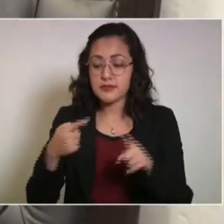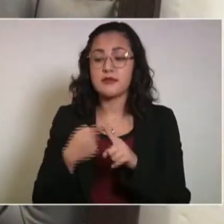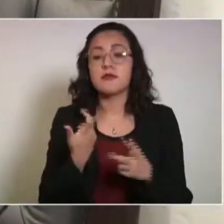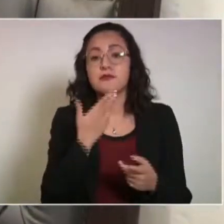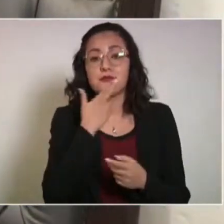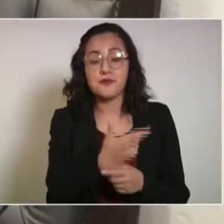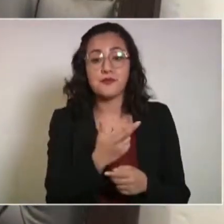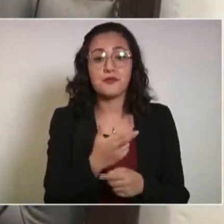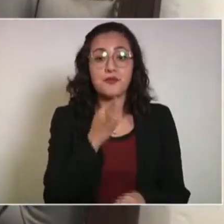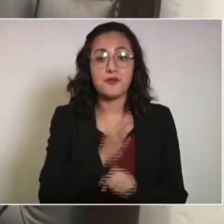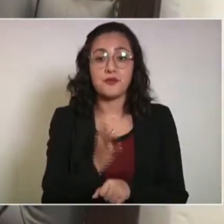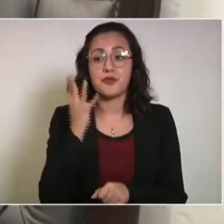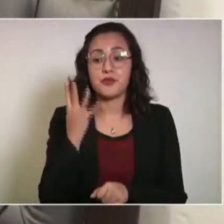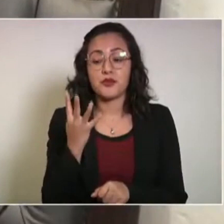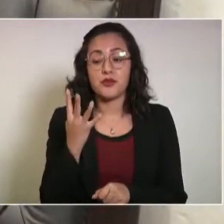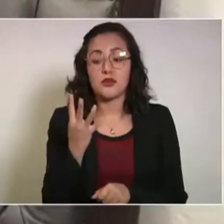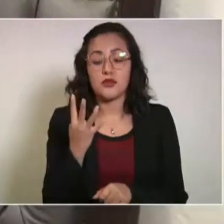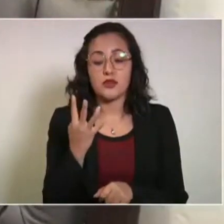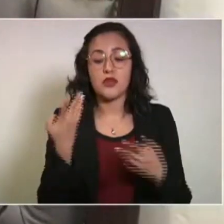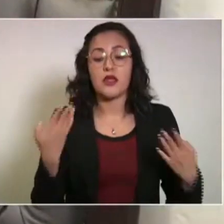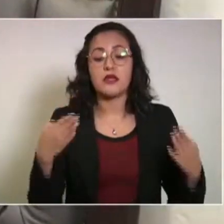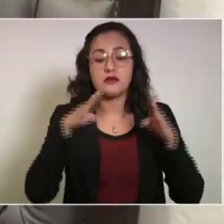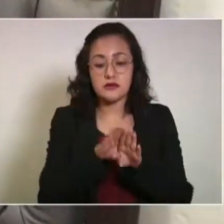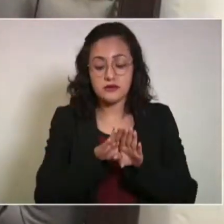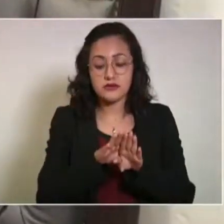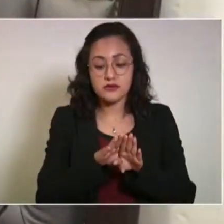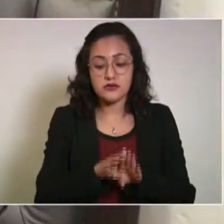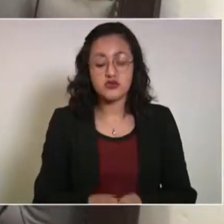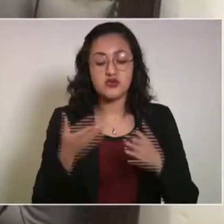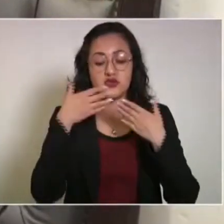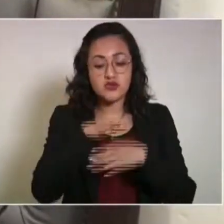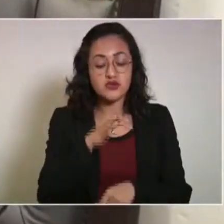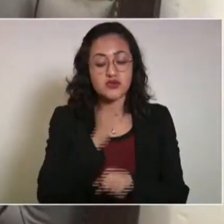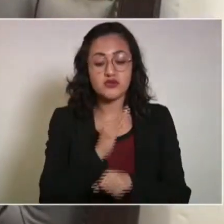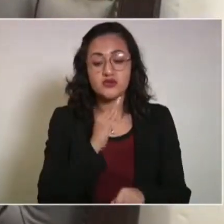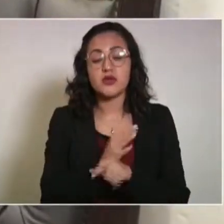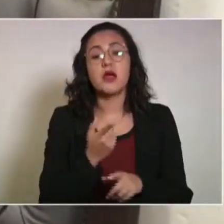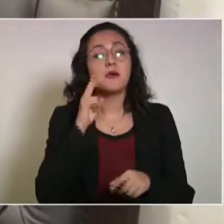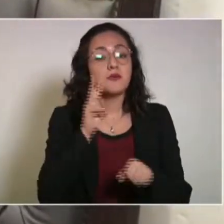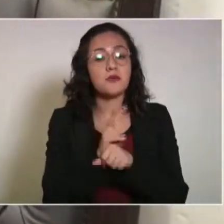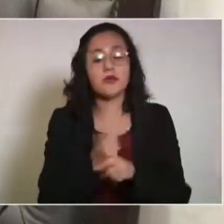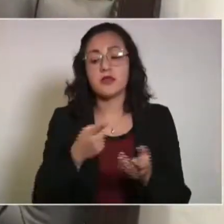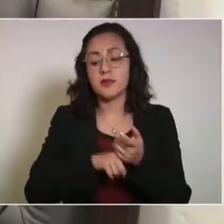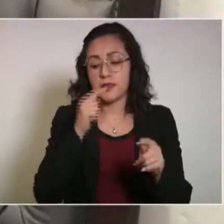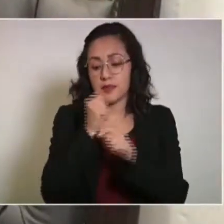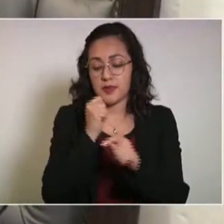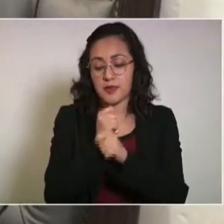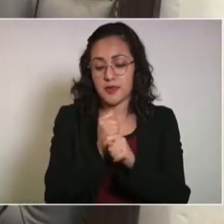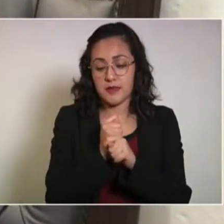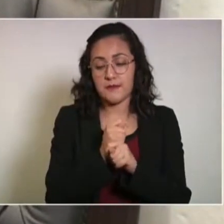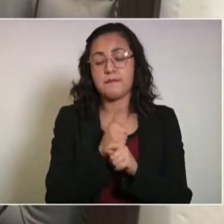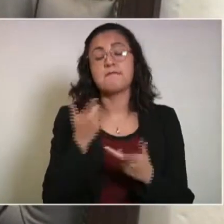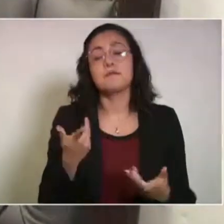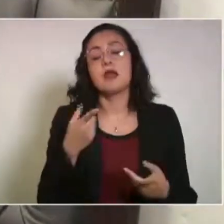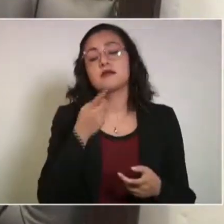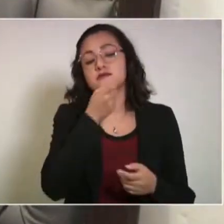como resultado 4 clausuras. Sobre los operativos en el transporte público que llevan a cabo las Secretarías de